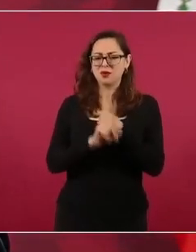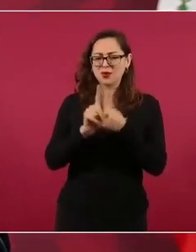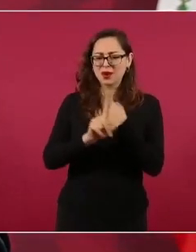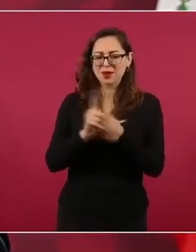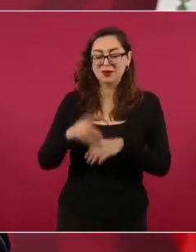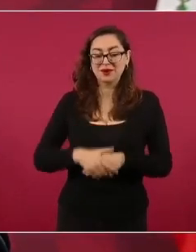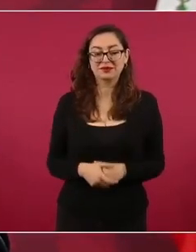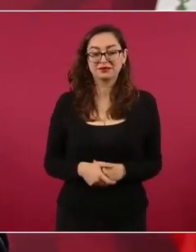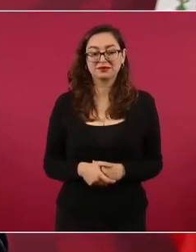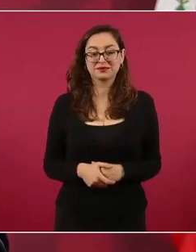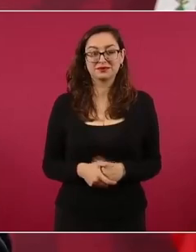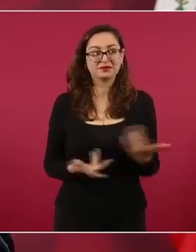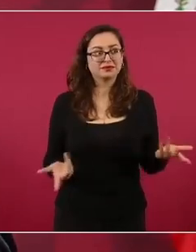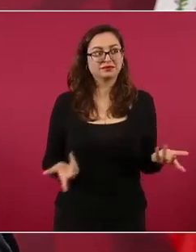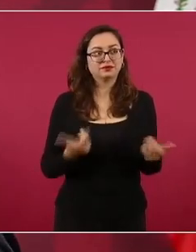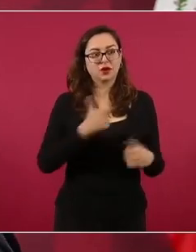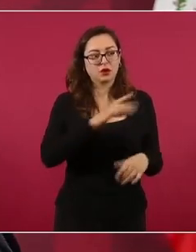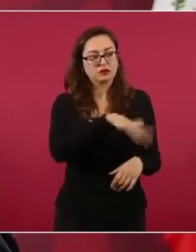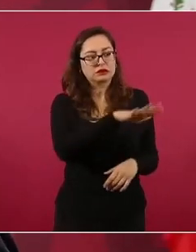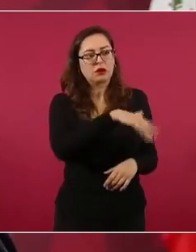más que en ninguna parte del mundo.